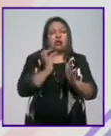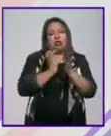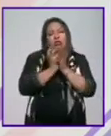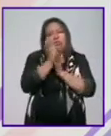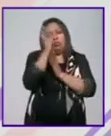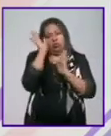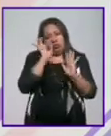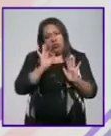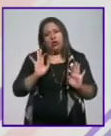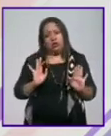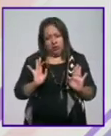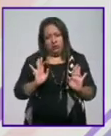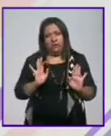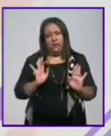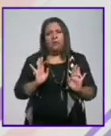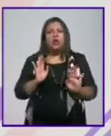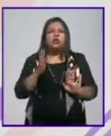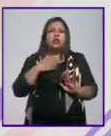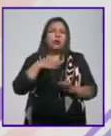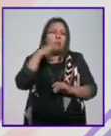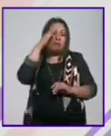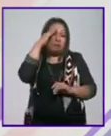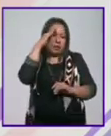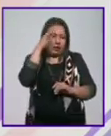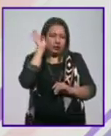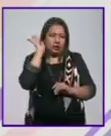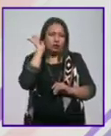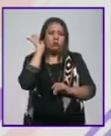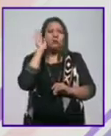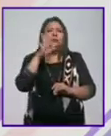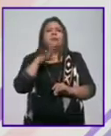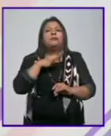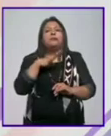¿no? Pero me atrevo a pensar que tiene